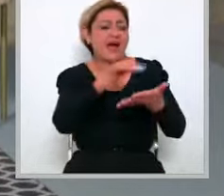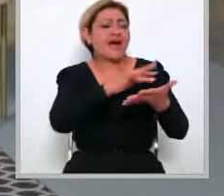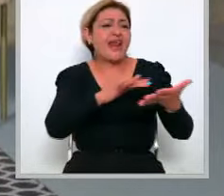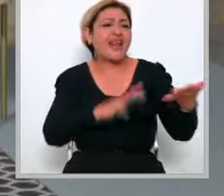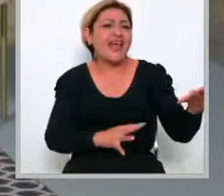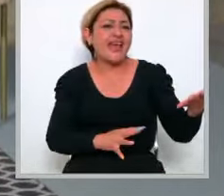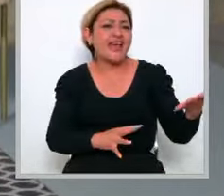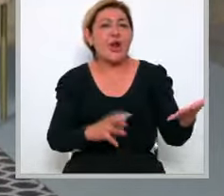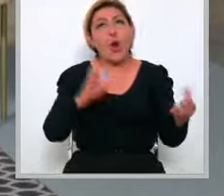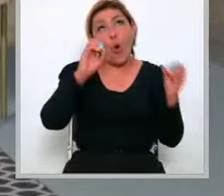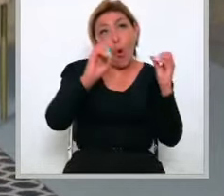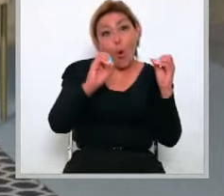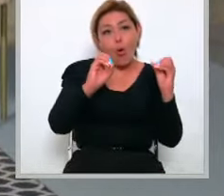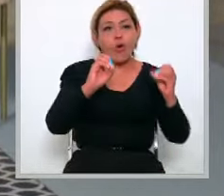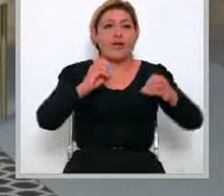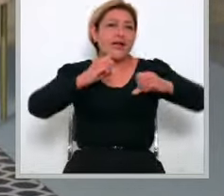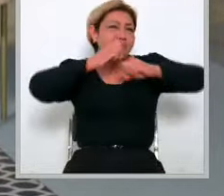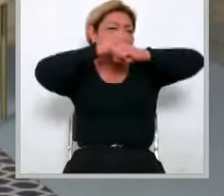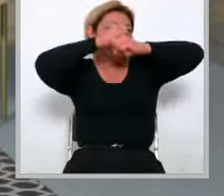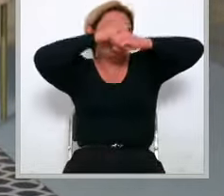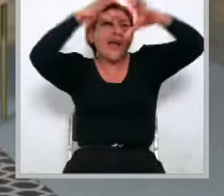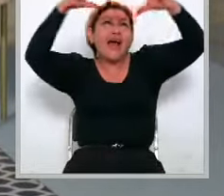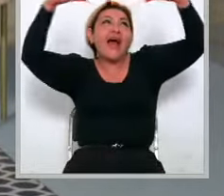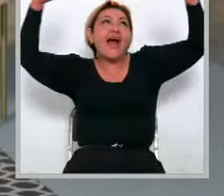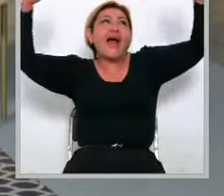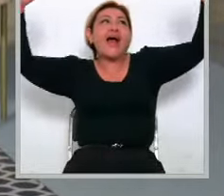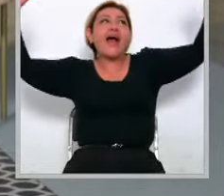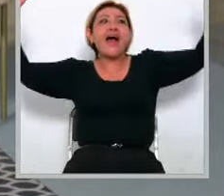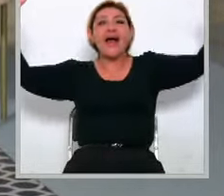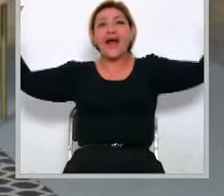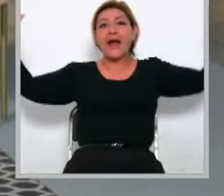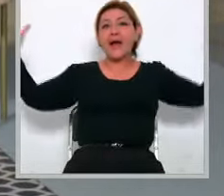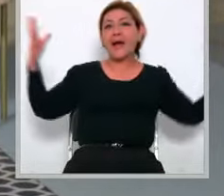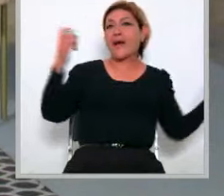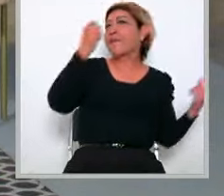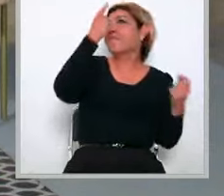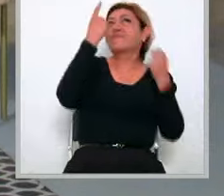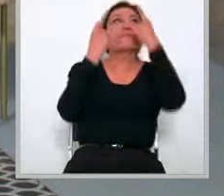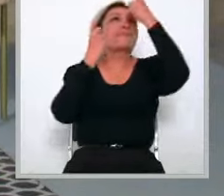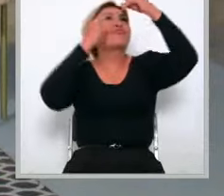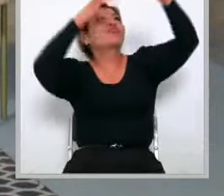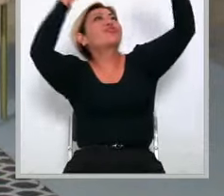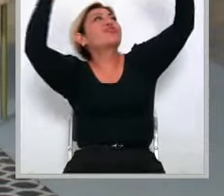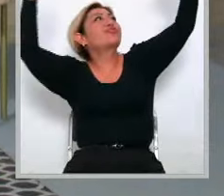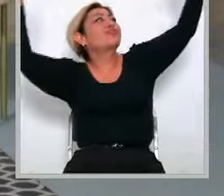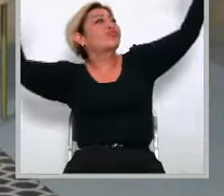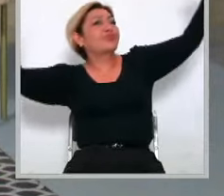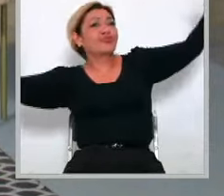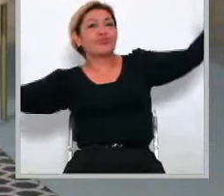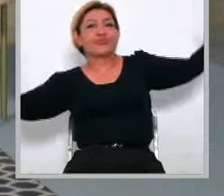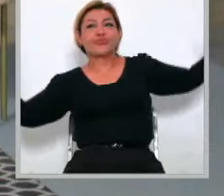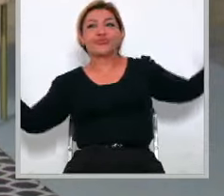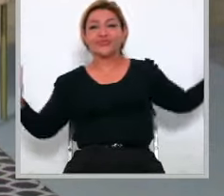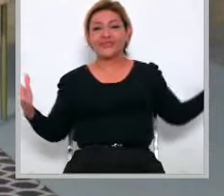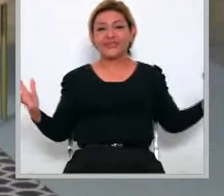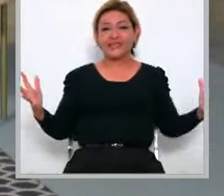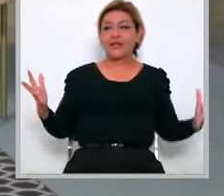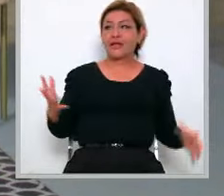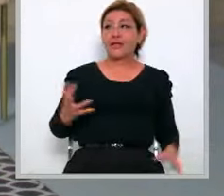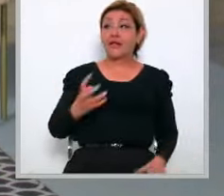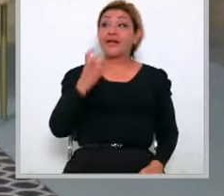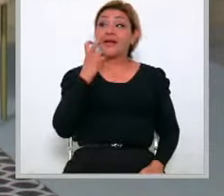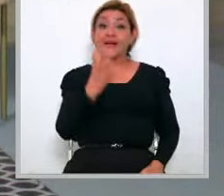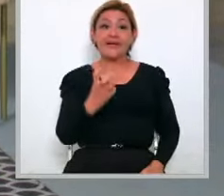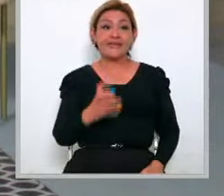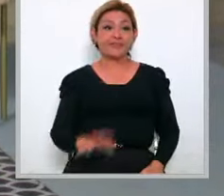verdad? Claro. ¿Qué cosas hemos visto hasta el momento aquí a nuestras espaldas? ¿Qué hicimos hace rato? Estábamos bailando, ¿verdad? Claro. ¿Qué hacíamos? Por ejemplo, cuéntale a las